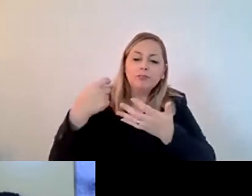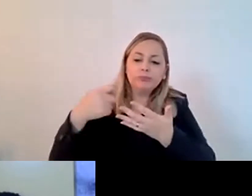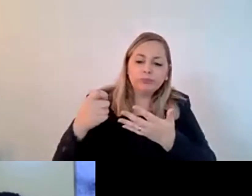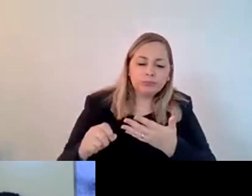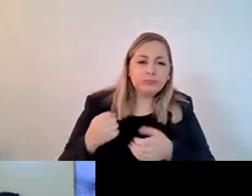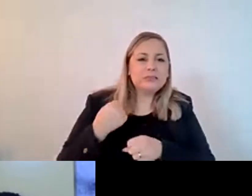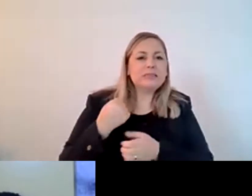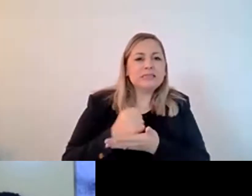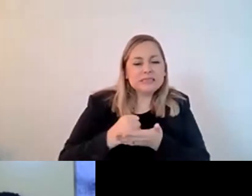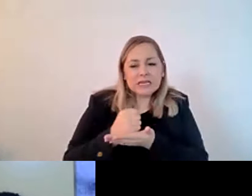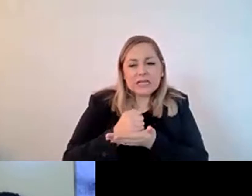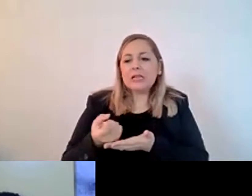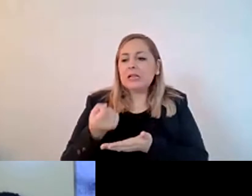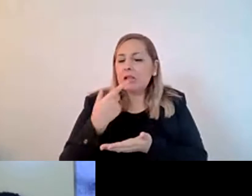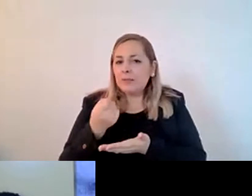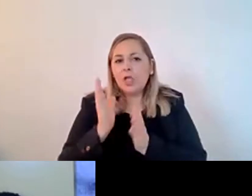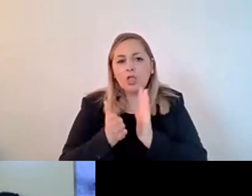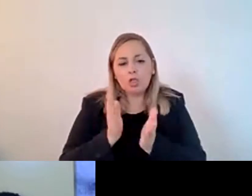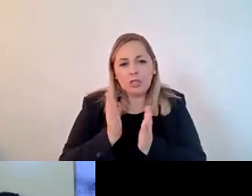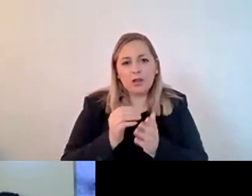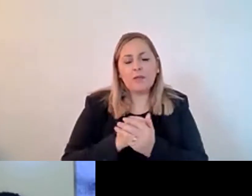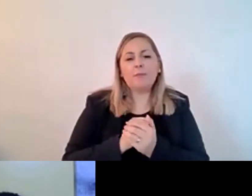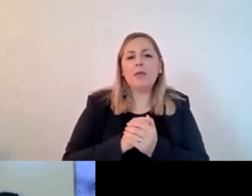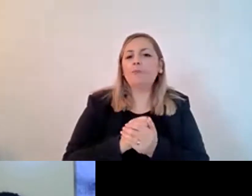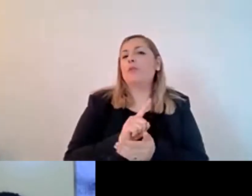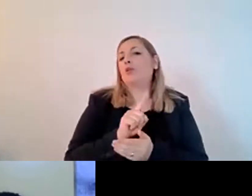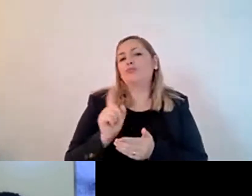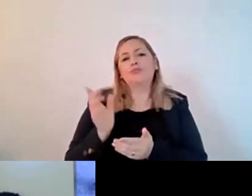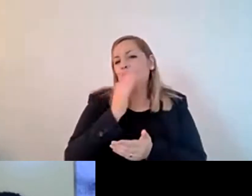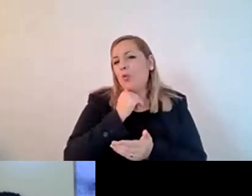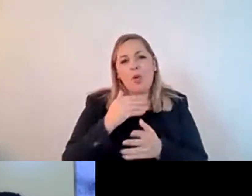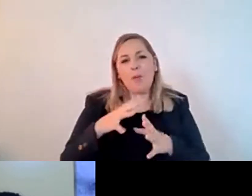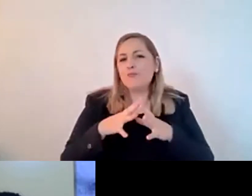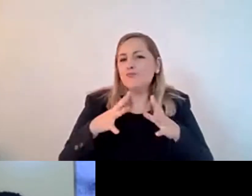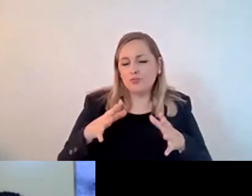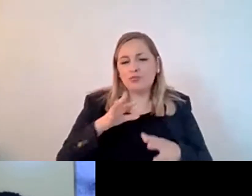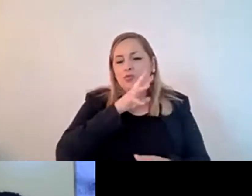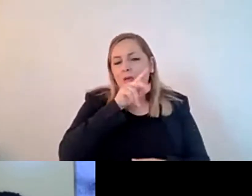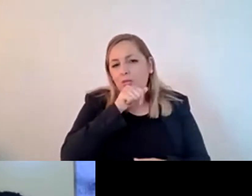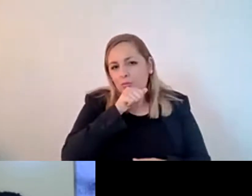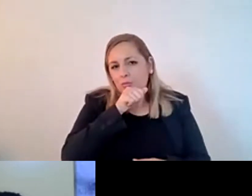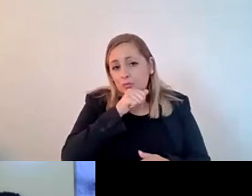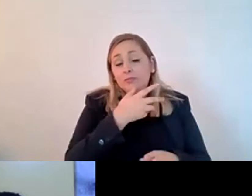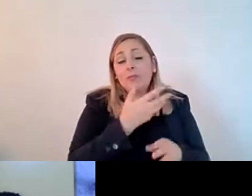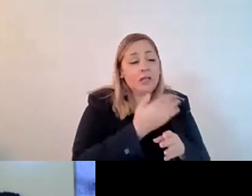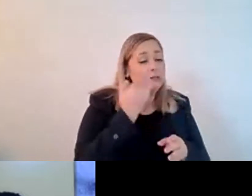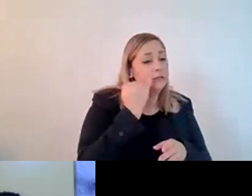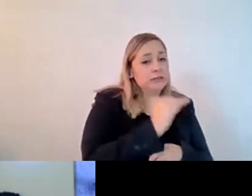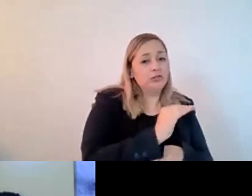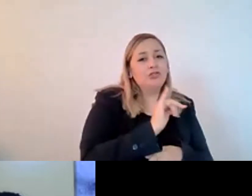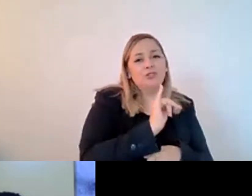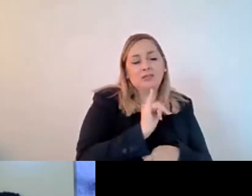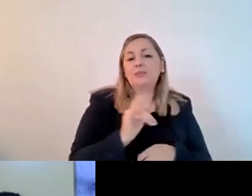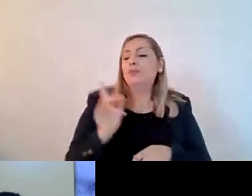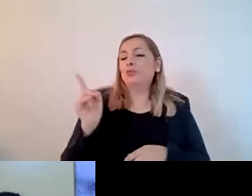con psicofármaco y con psicoterapia. No hay mucho de eso en adultos, hay mucho de eso en niños, pero no